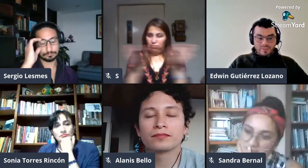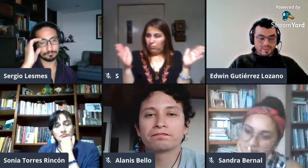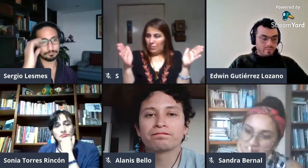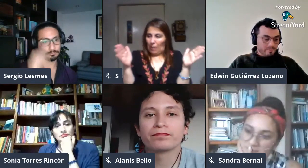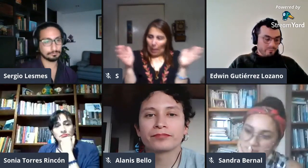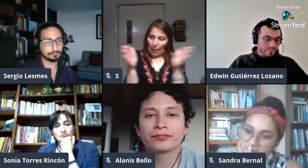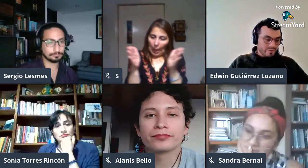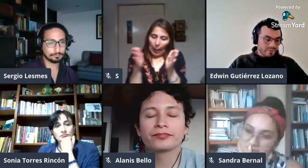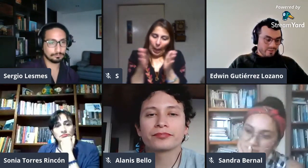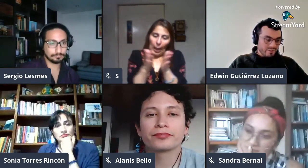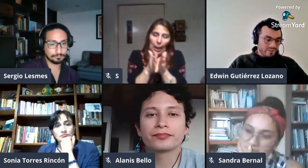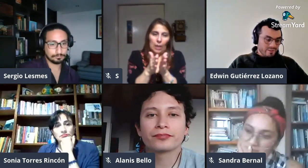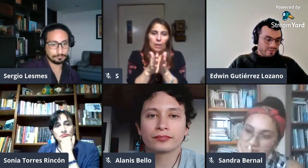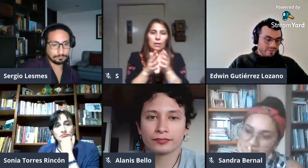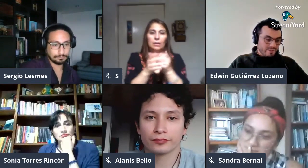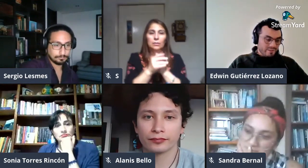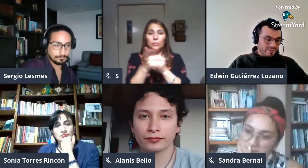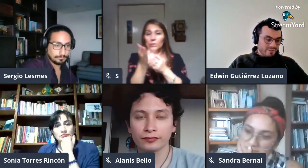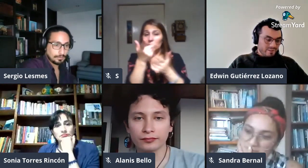opinar sobre el tema.